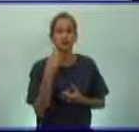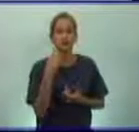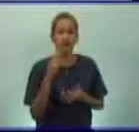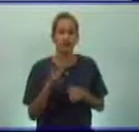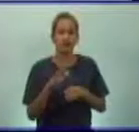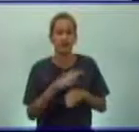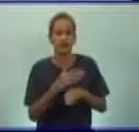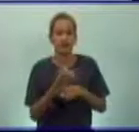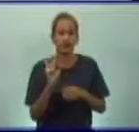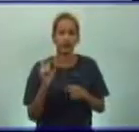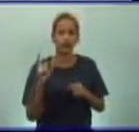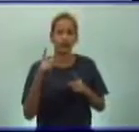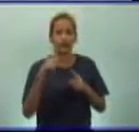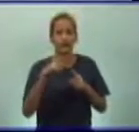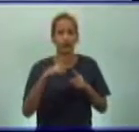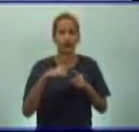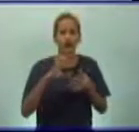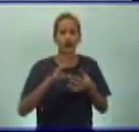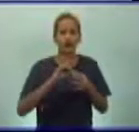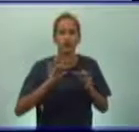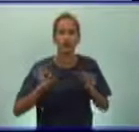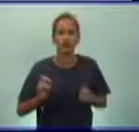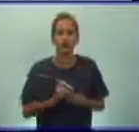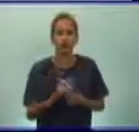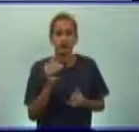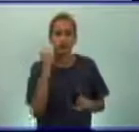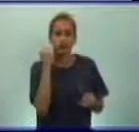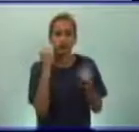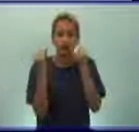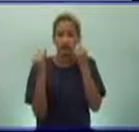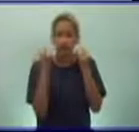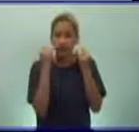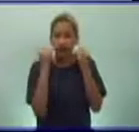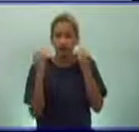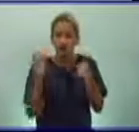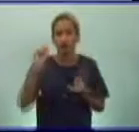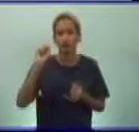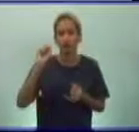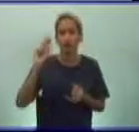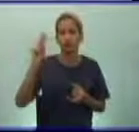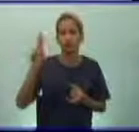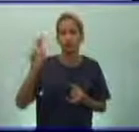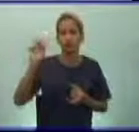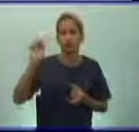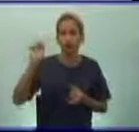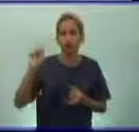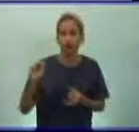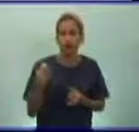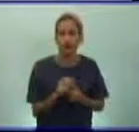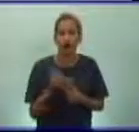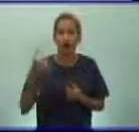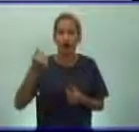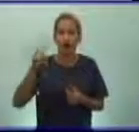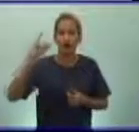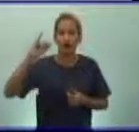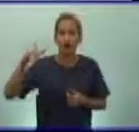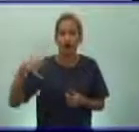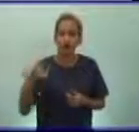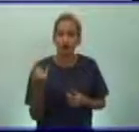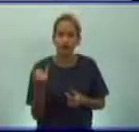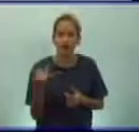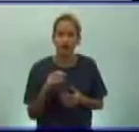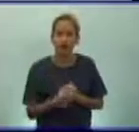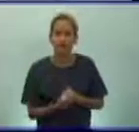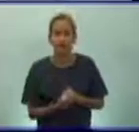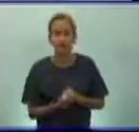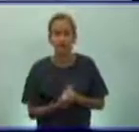gramaticales estudiadas, identificando sustantivos, adjetivos y la concordancia que se establece entre